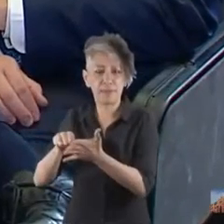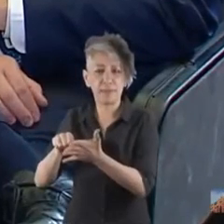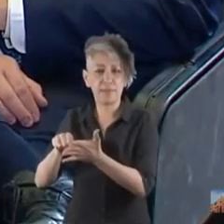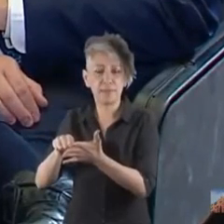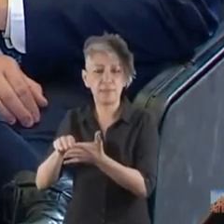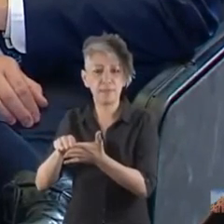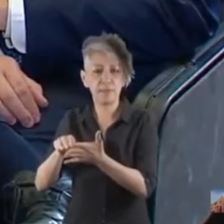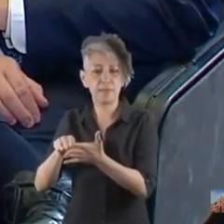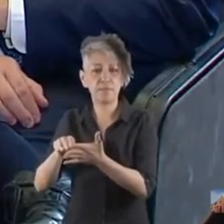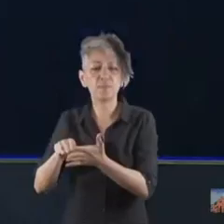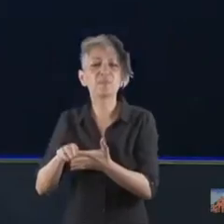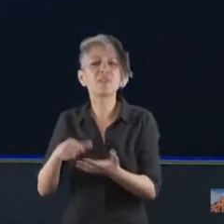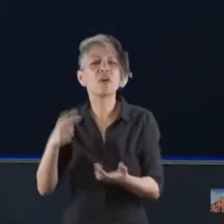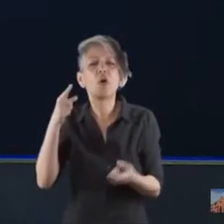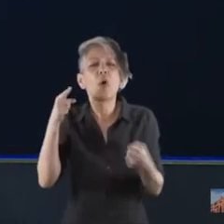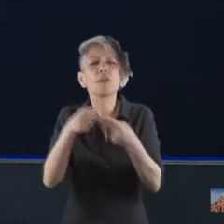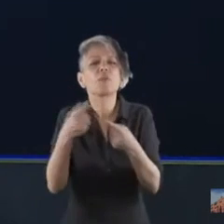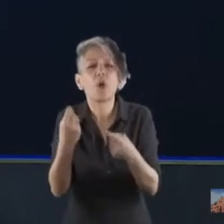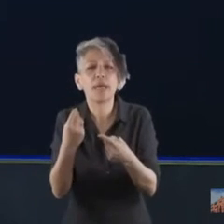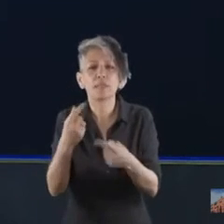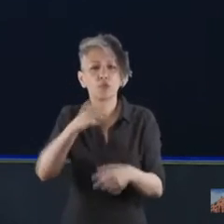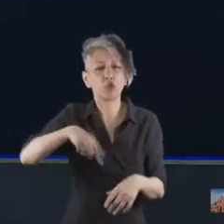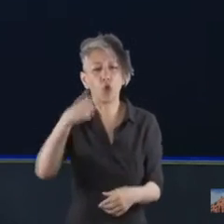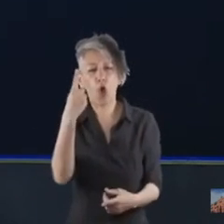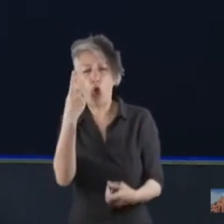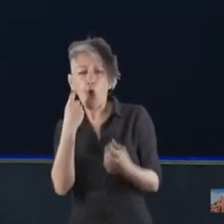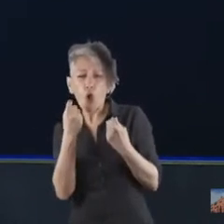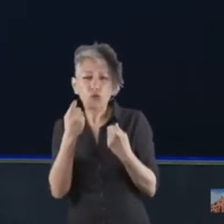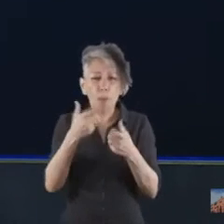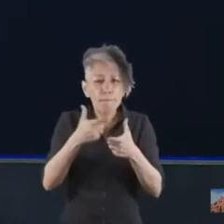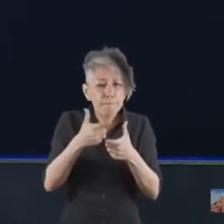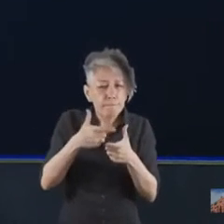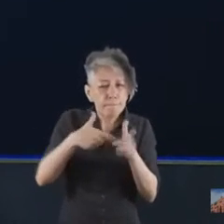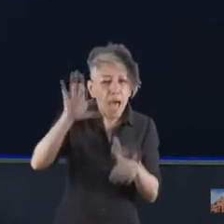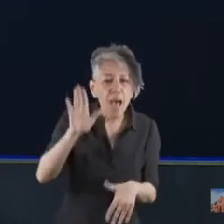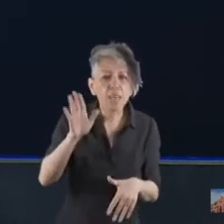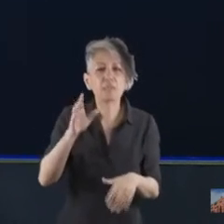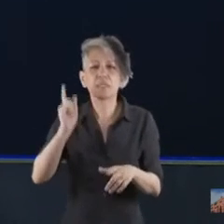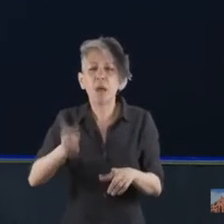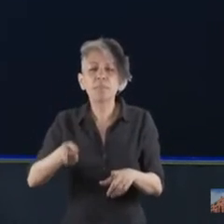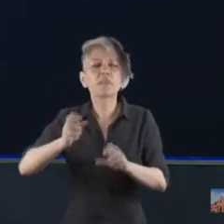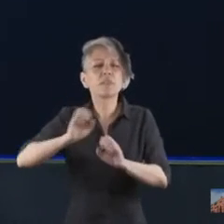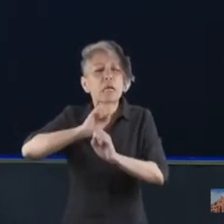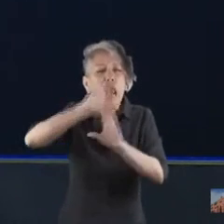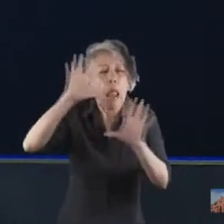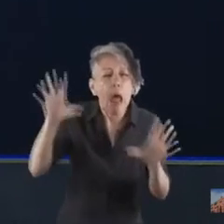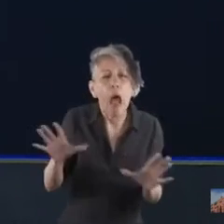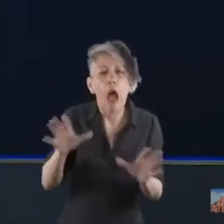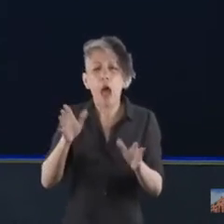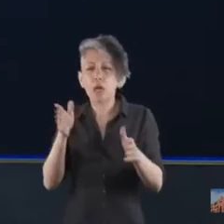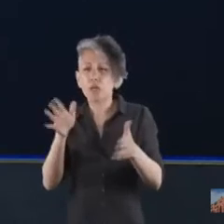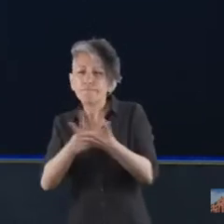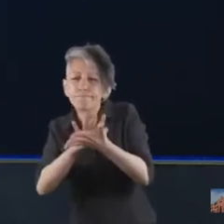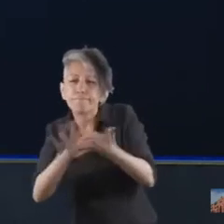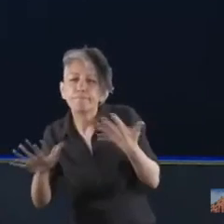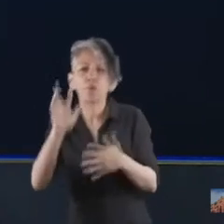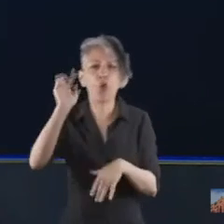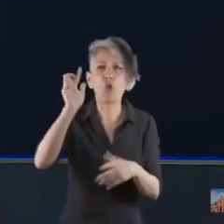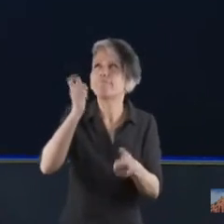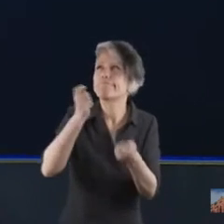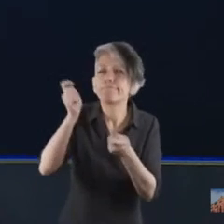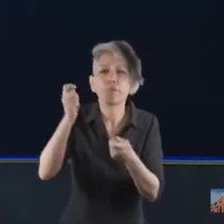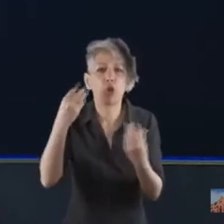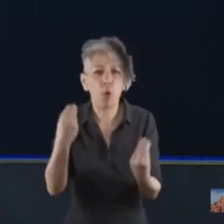la idea es tener mayor control y transparencia en el uso de las divisas para importaciones desde la solicitud